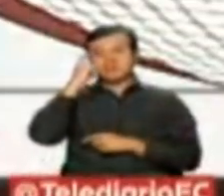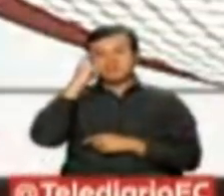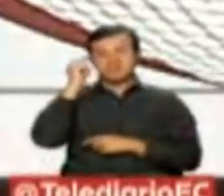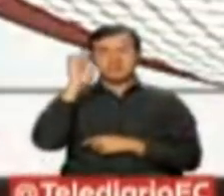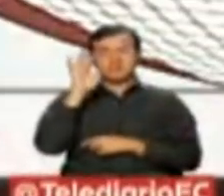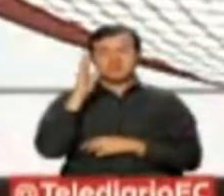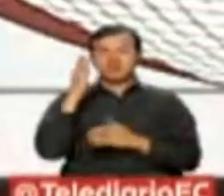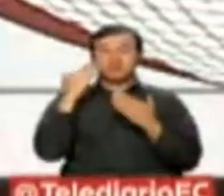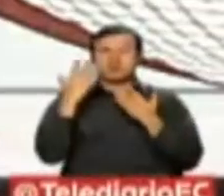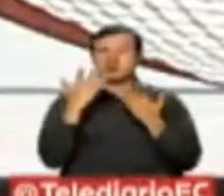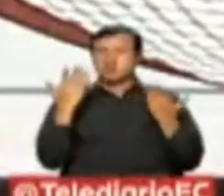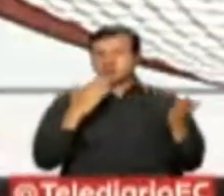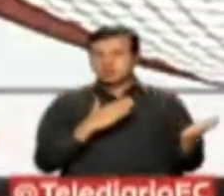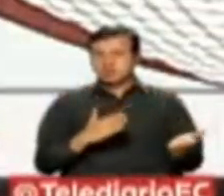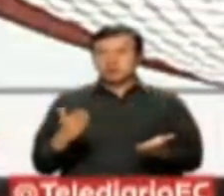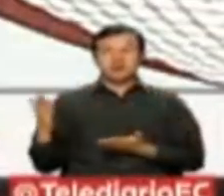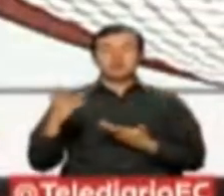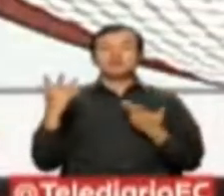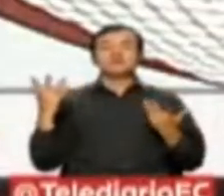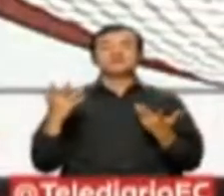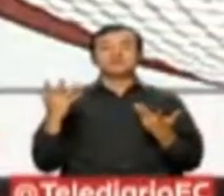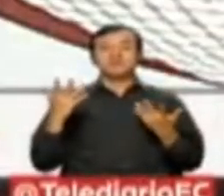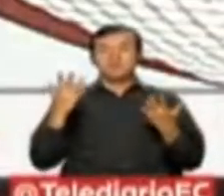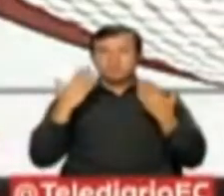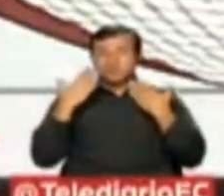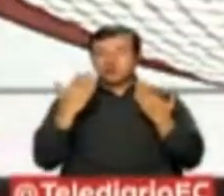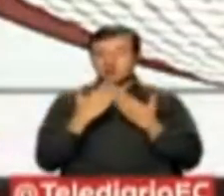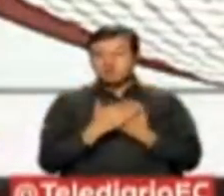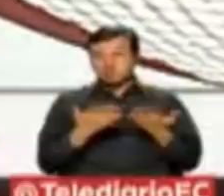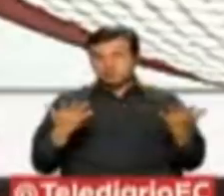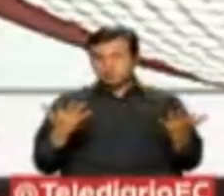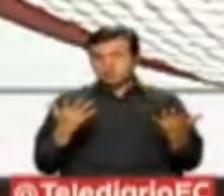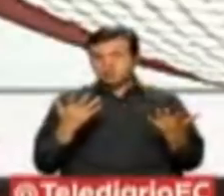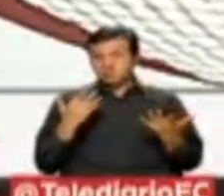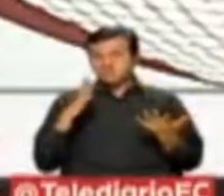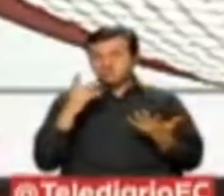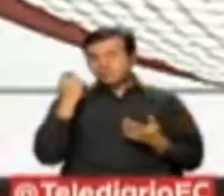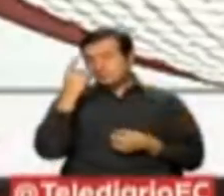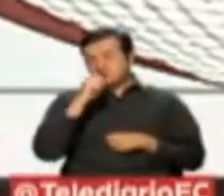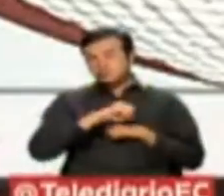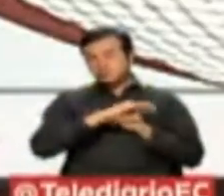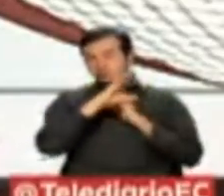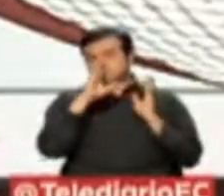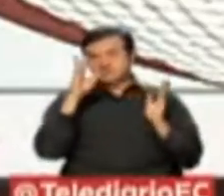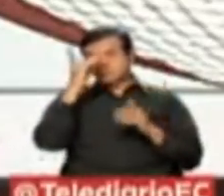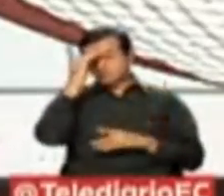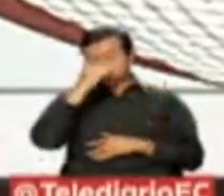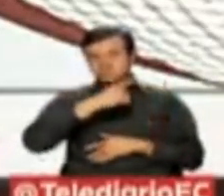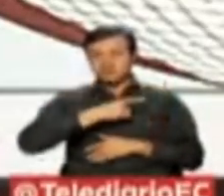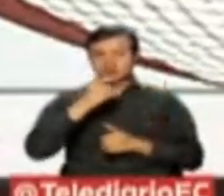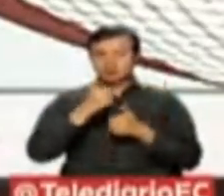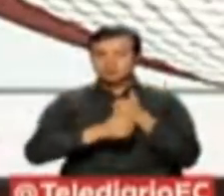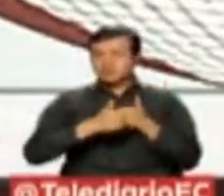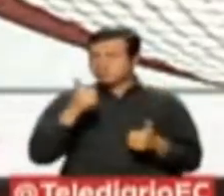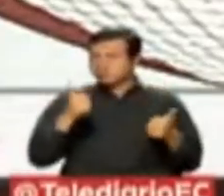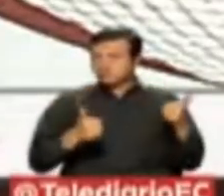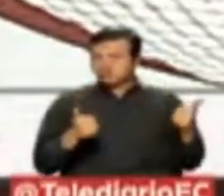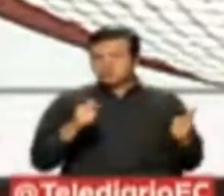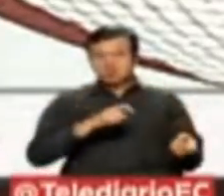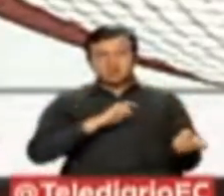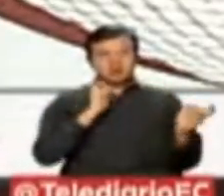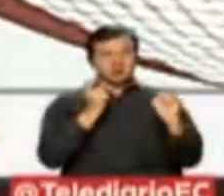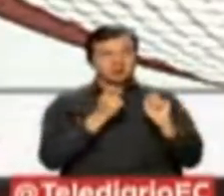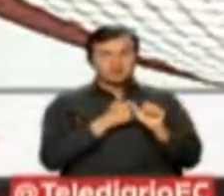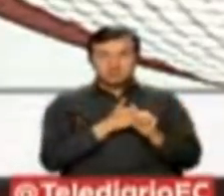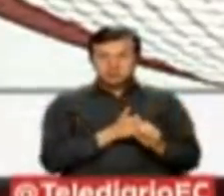fundamentalmente guayaquil estaba atravesando un momento ahí es mucho más claro decidiendo entre cambio y